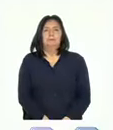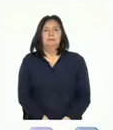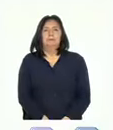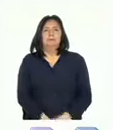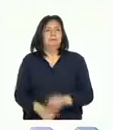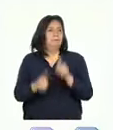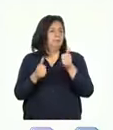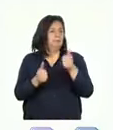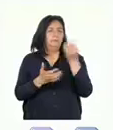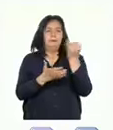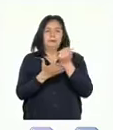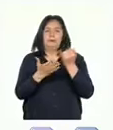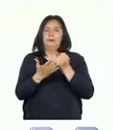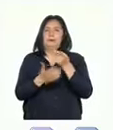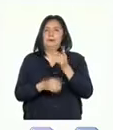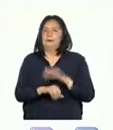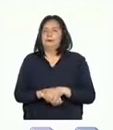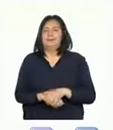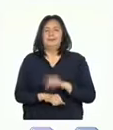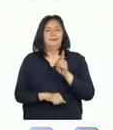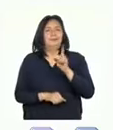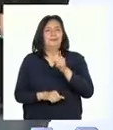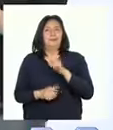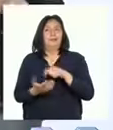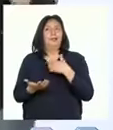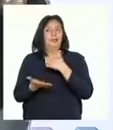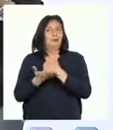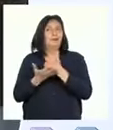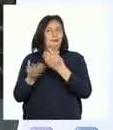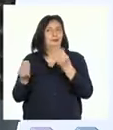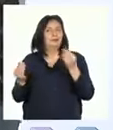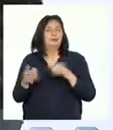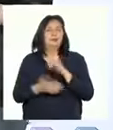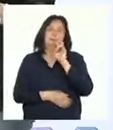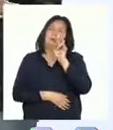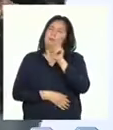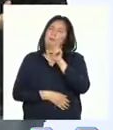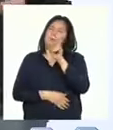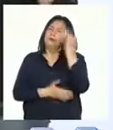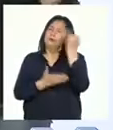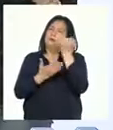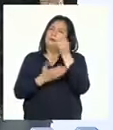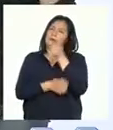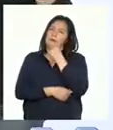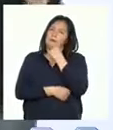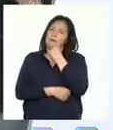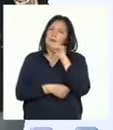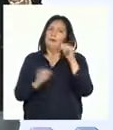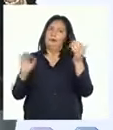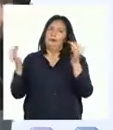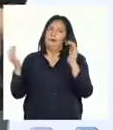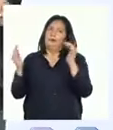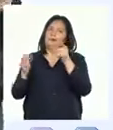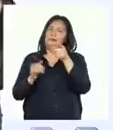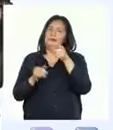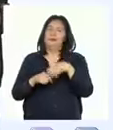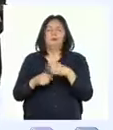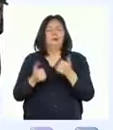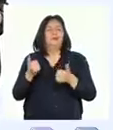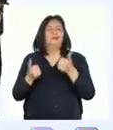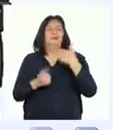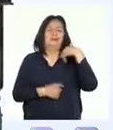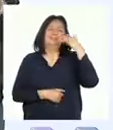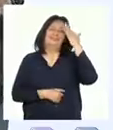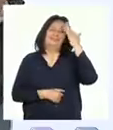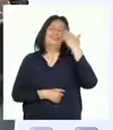Excelentes gráficos, Patty. Y me sirve un montón. Ahora al observar los gráficos, los puedo comparar. Ya sé cuál de